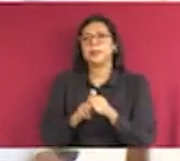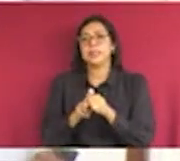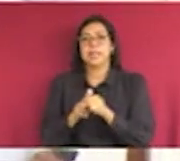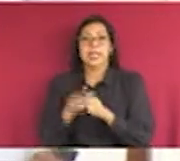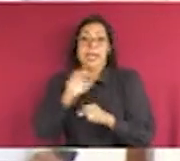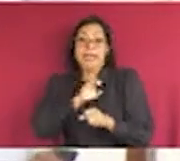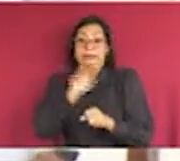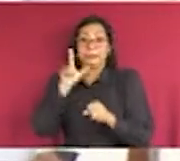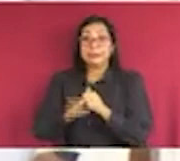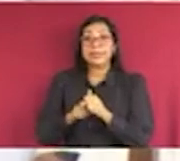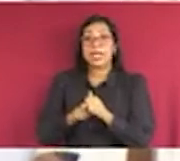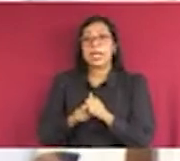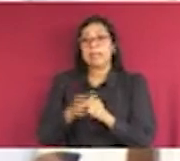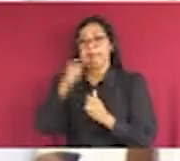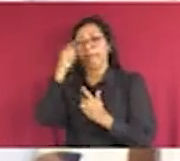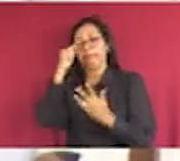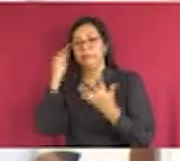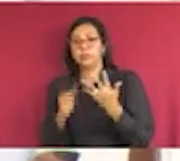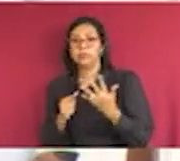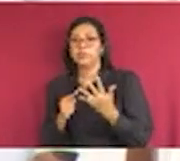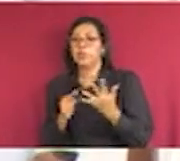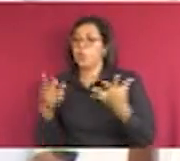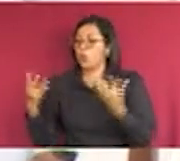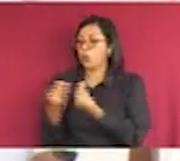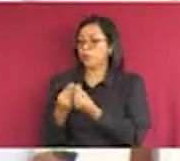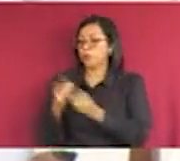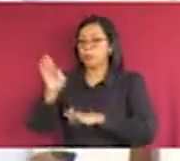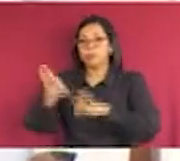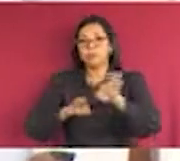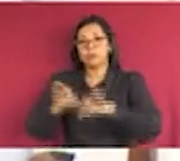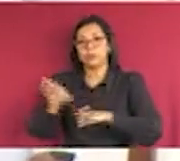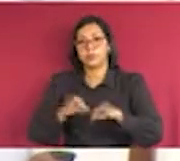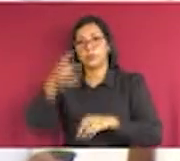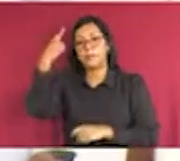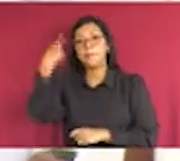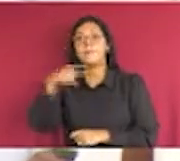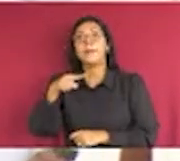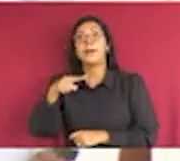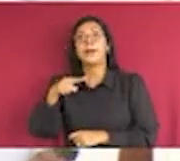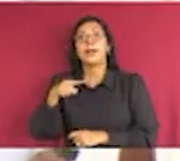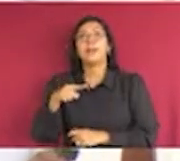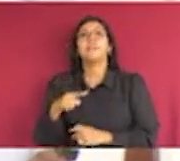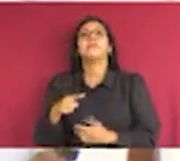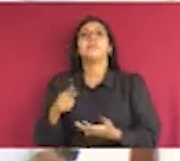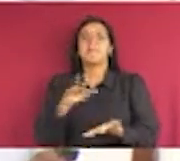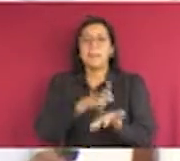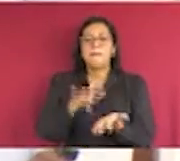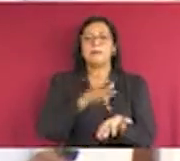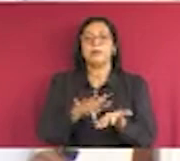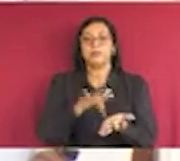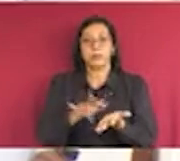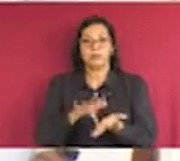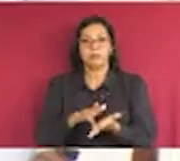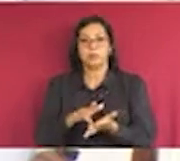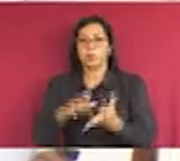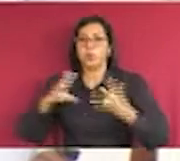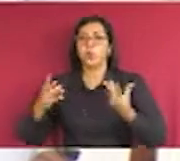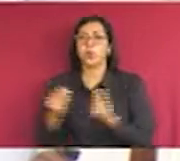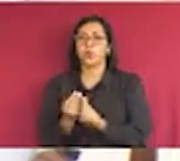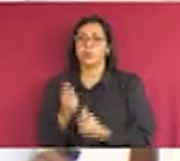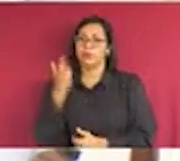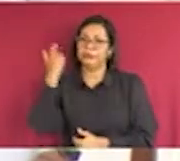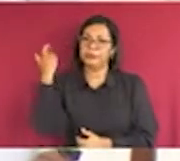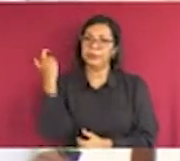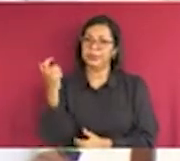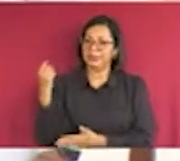especialidades y mejorar la calidad de los servicios sanitarios. Sumaremos acciones, sumaremos recursos para